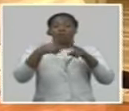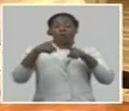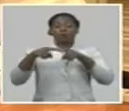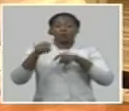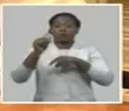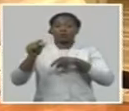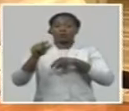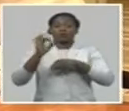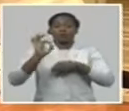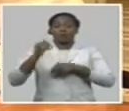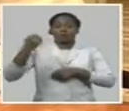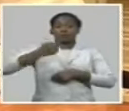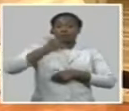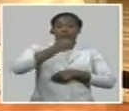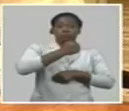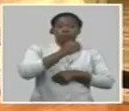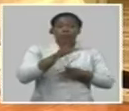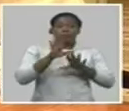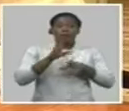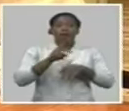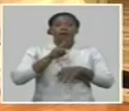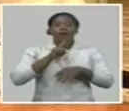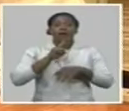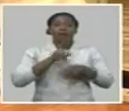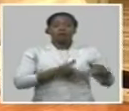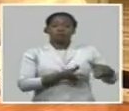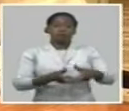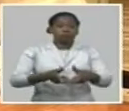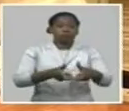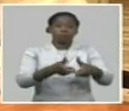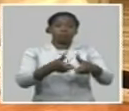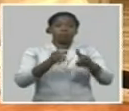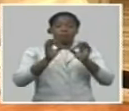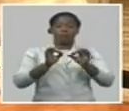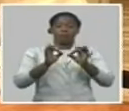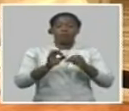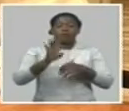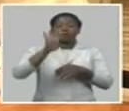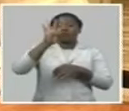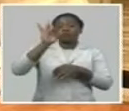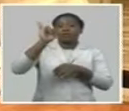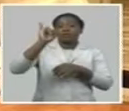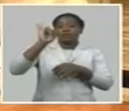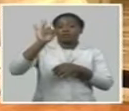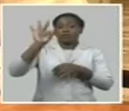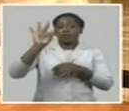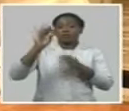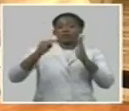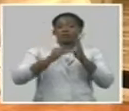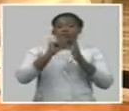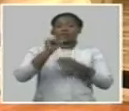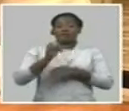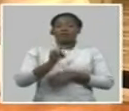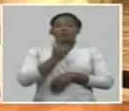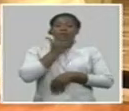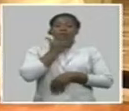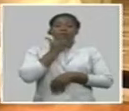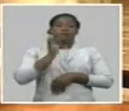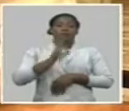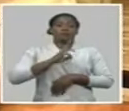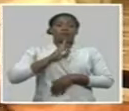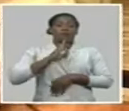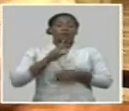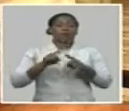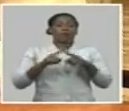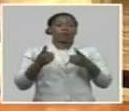para tener un poco más de 50.000 tirando el agua en pipa y 468 mil personas afectadas gracias a las obras que